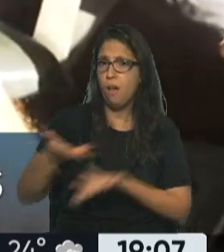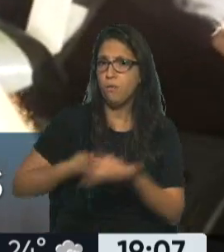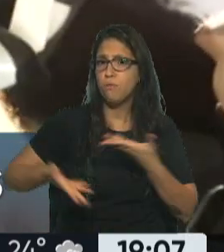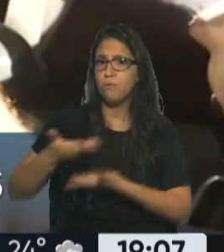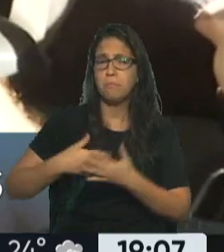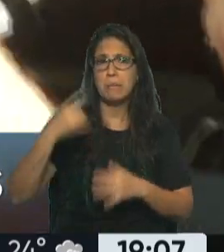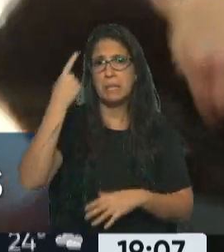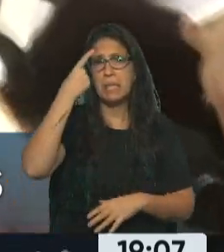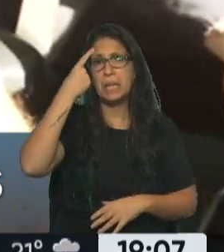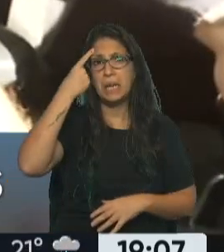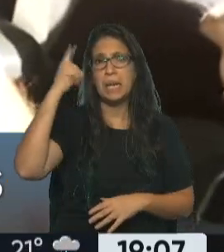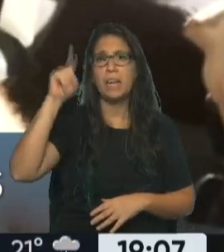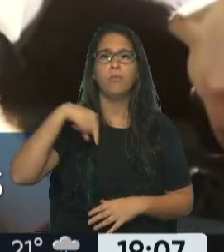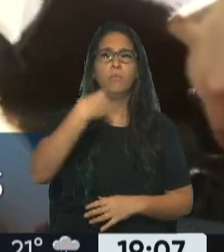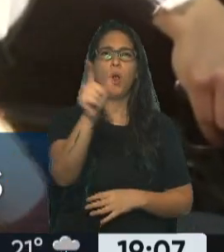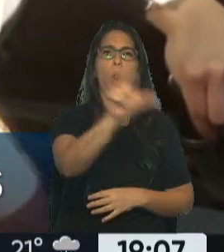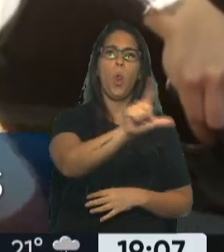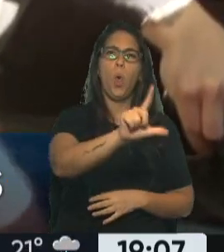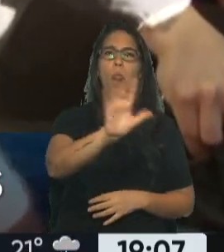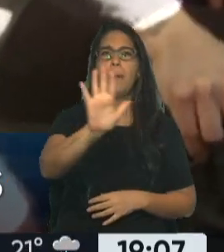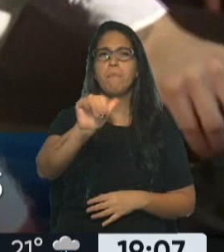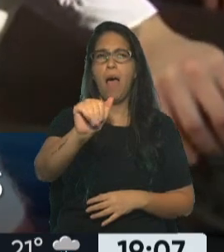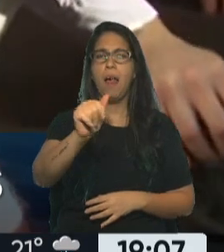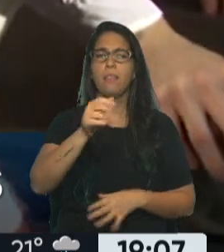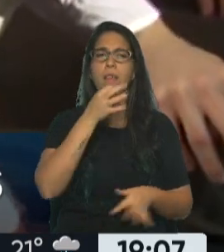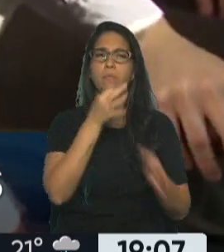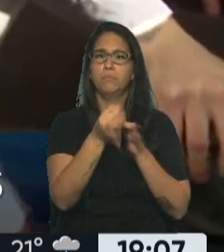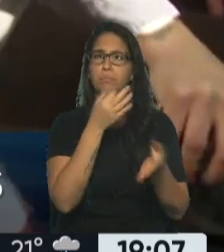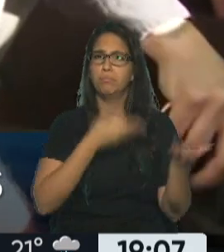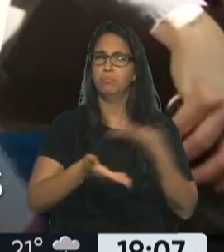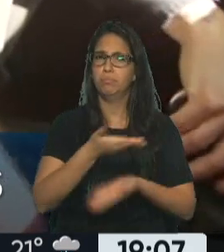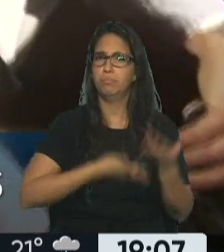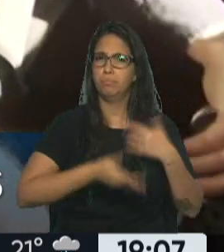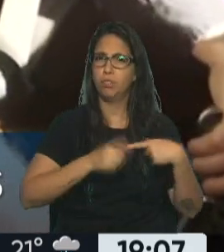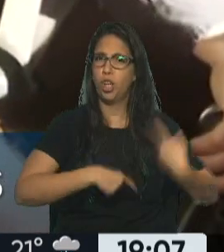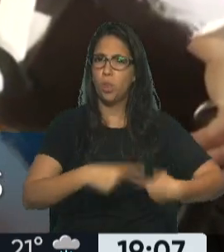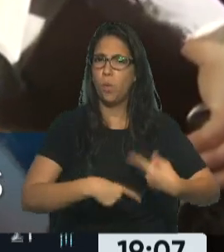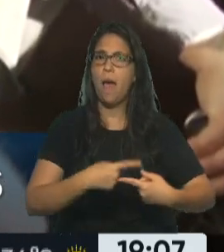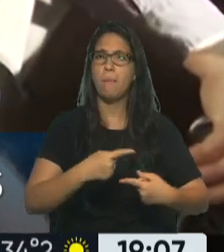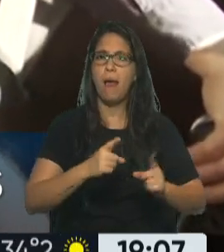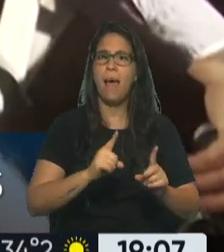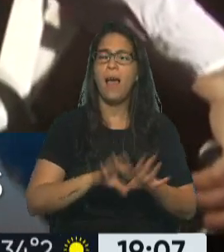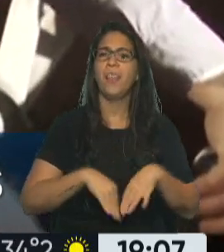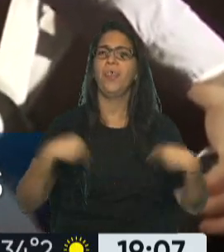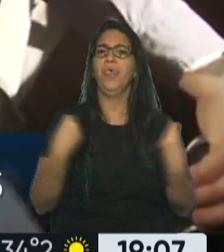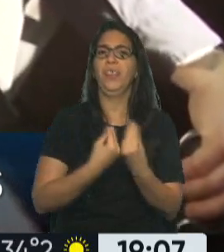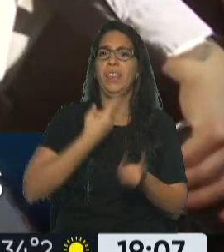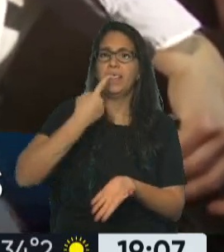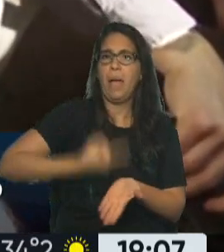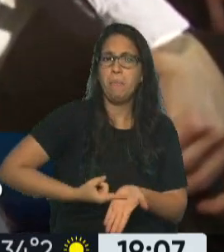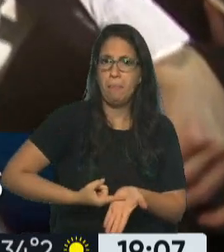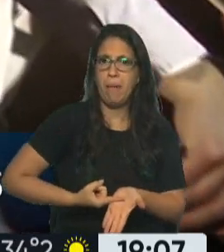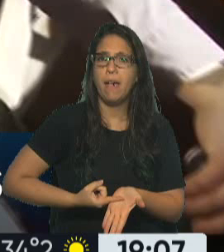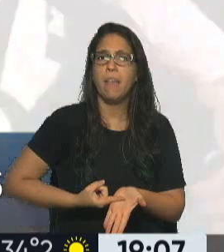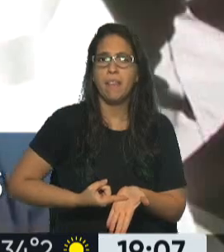que que el lunes o martes vamos a seguir dialogando para poder tener una un dictamen que